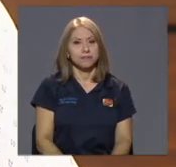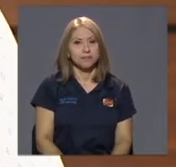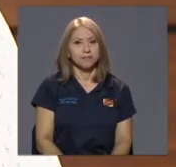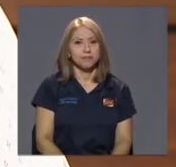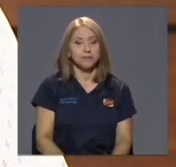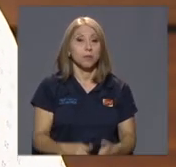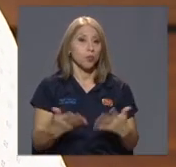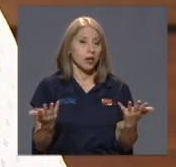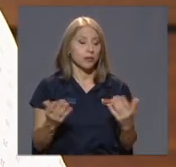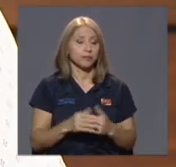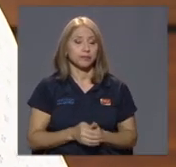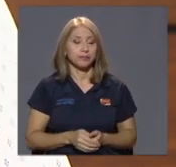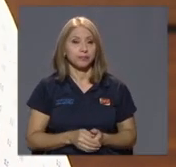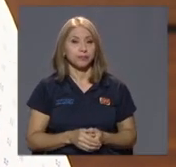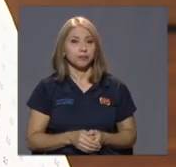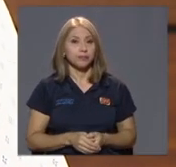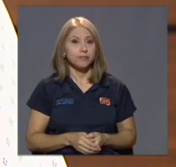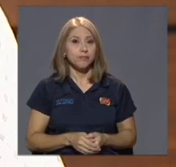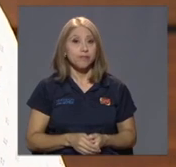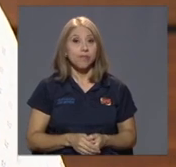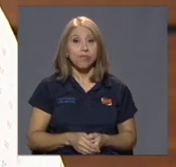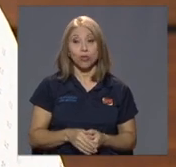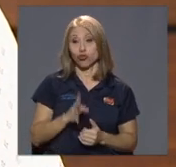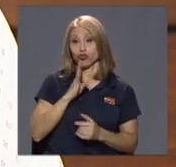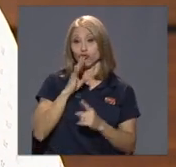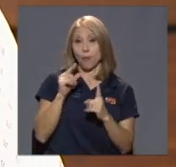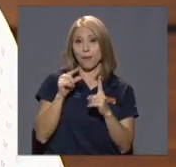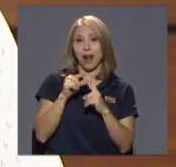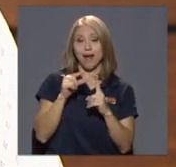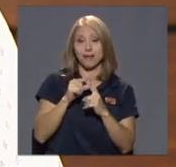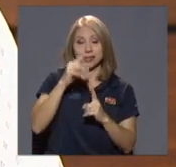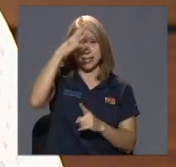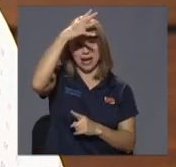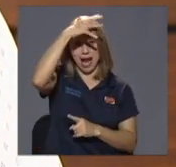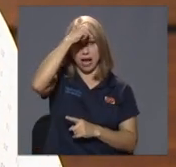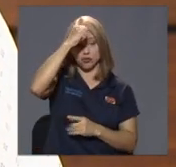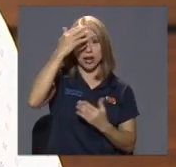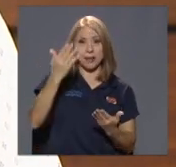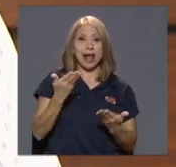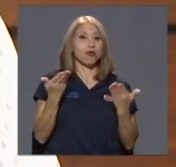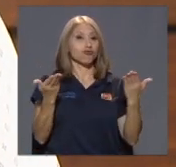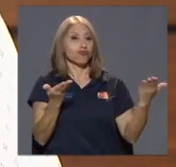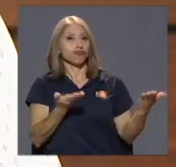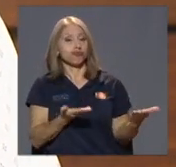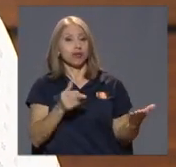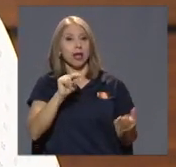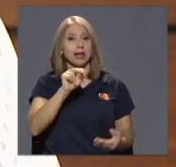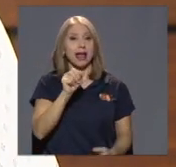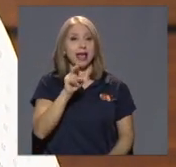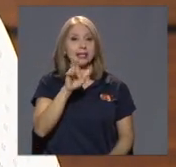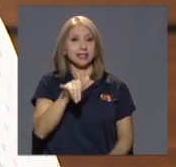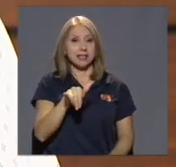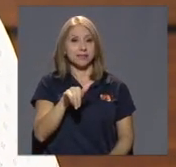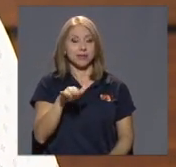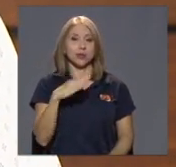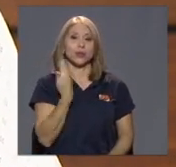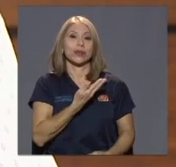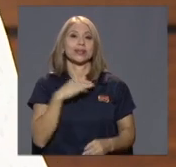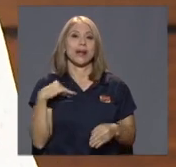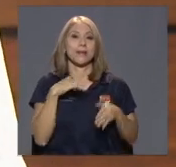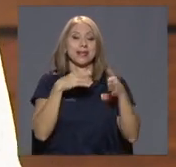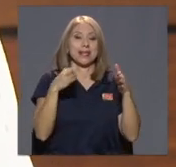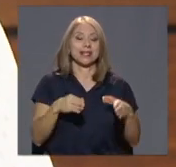Bueno, son palabras de don Carlos Alvarado. Recibo a doña Nancy, nuestra ministra de Comunicación, la